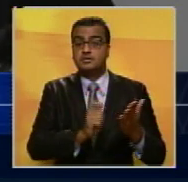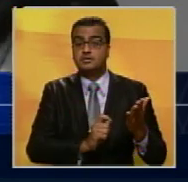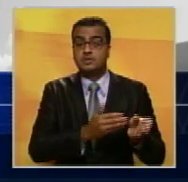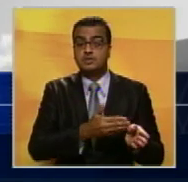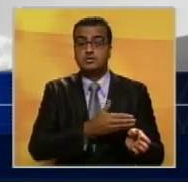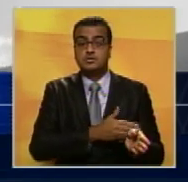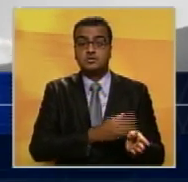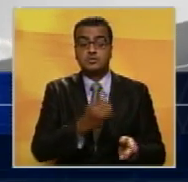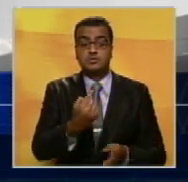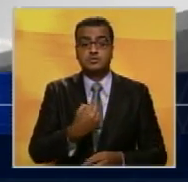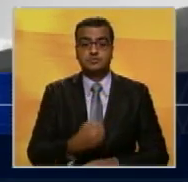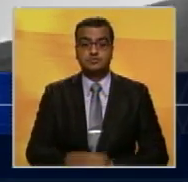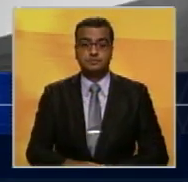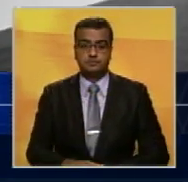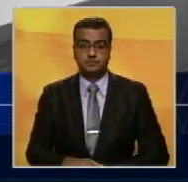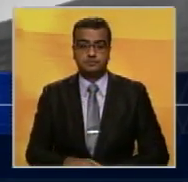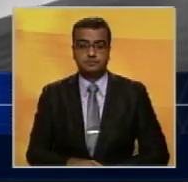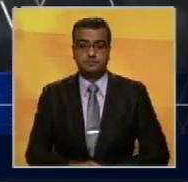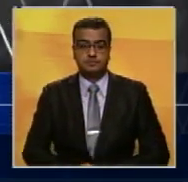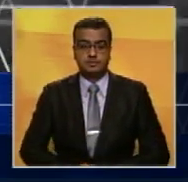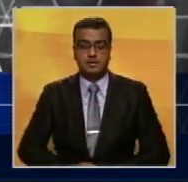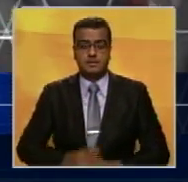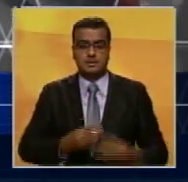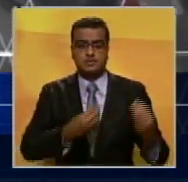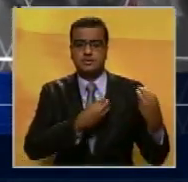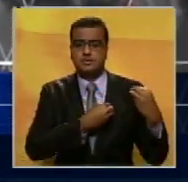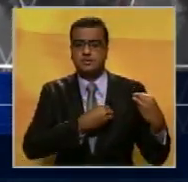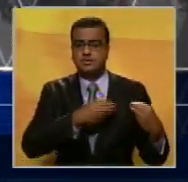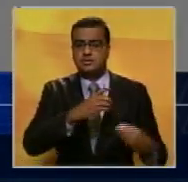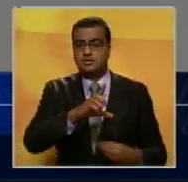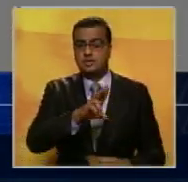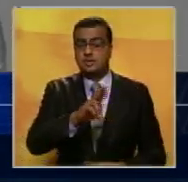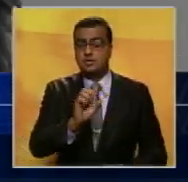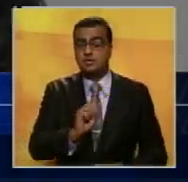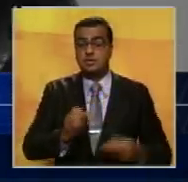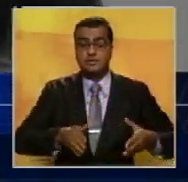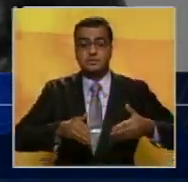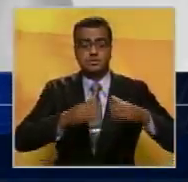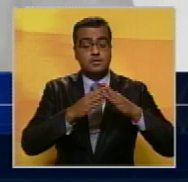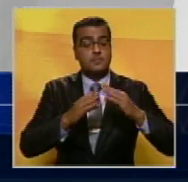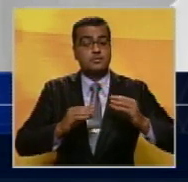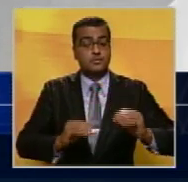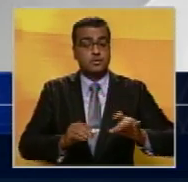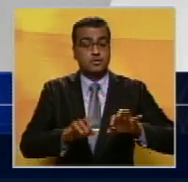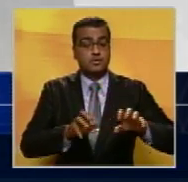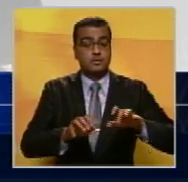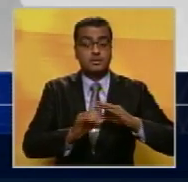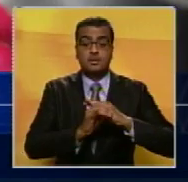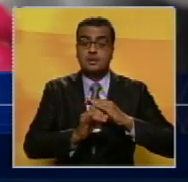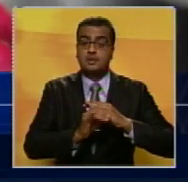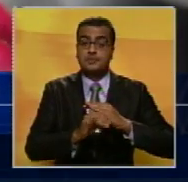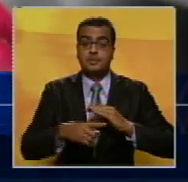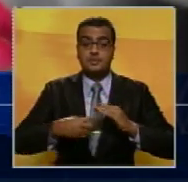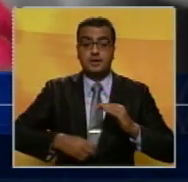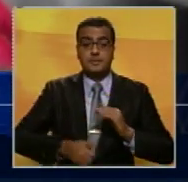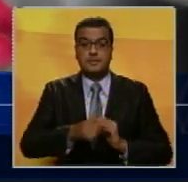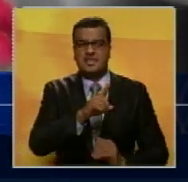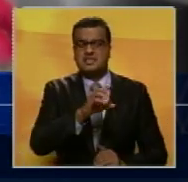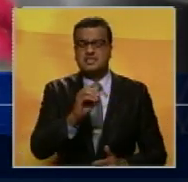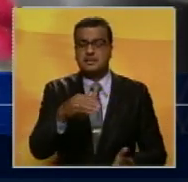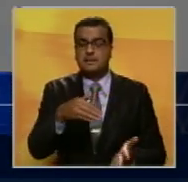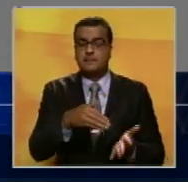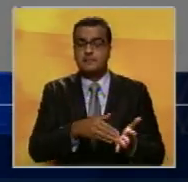integrante de Somos Tú y Yo. El videoclip del sencillo, dirigido por César Luis, se estrenó en todas las plataformas digitales y cuenta con más de